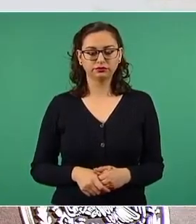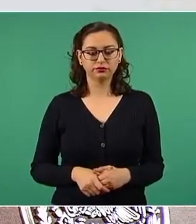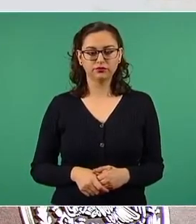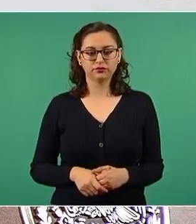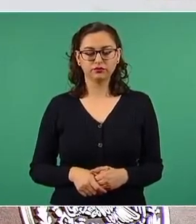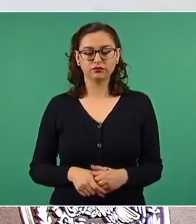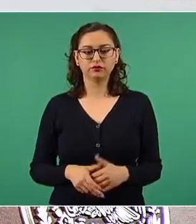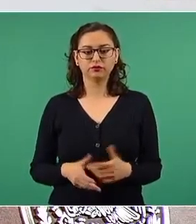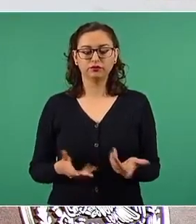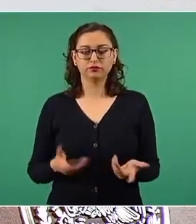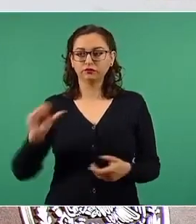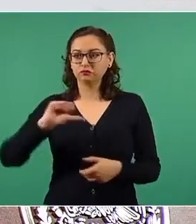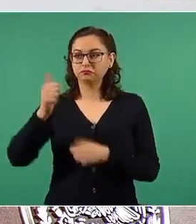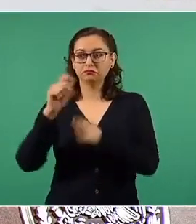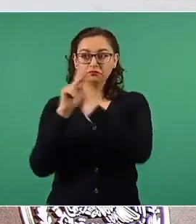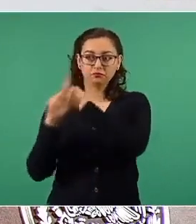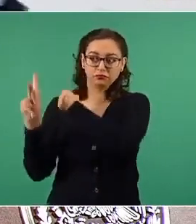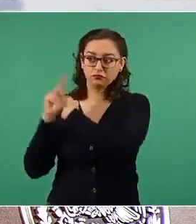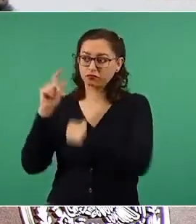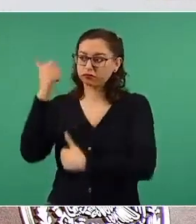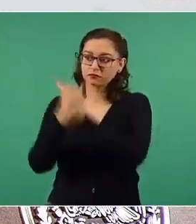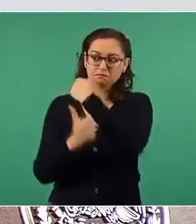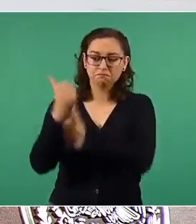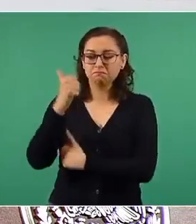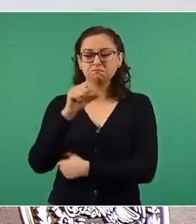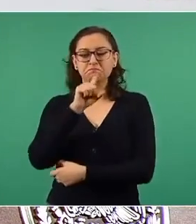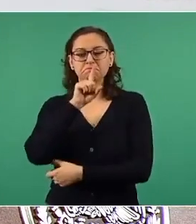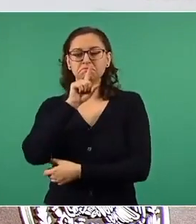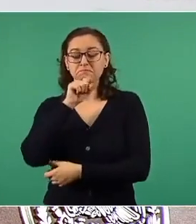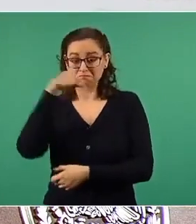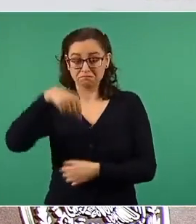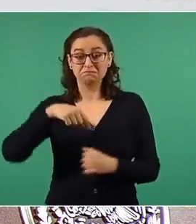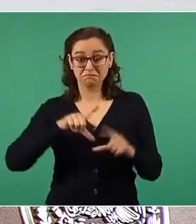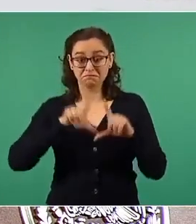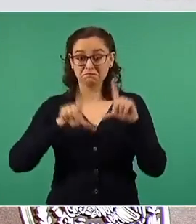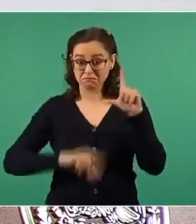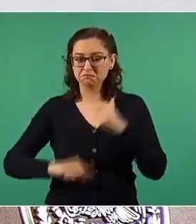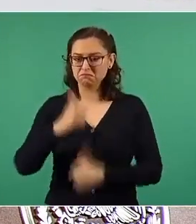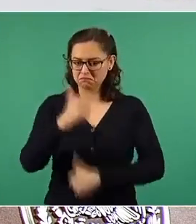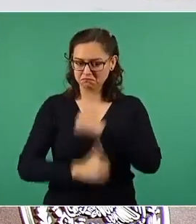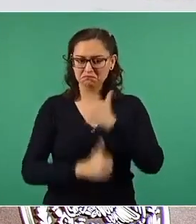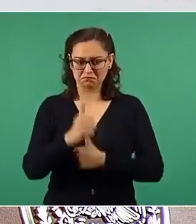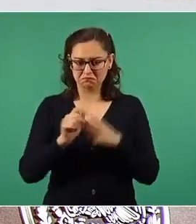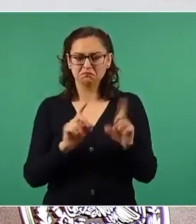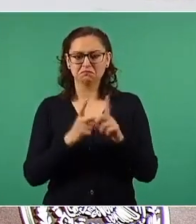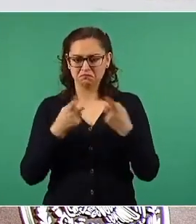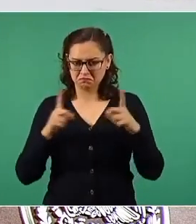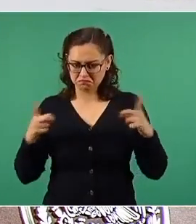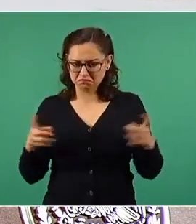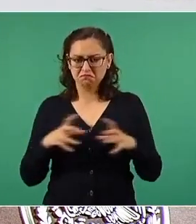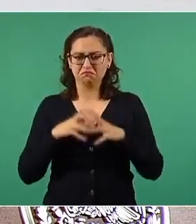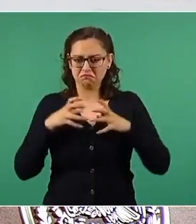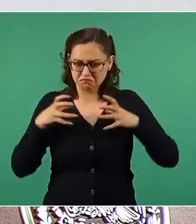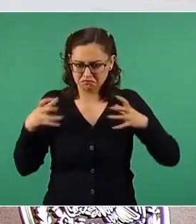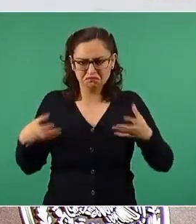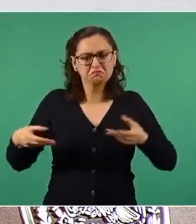muchísimas más posibilidades de crecimiento, de desarrollo.